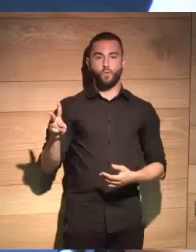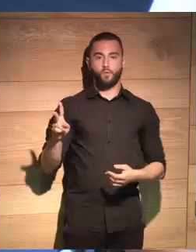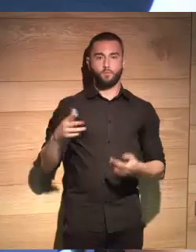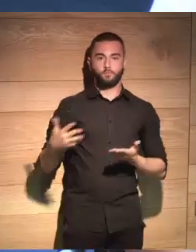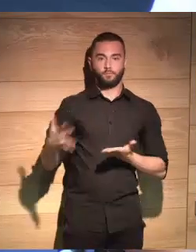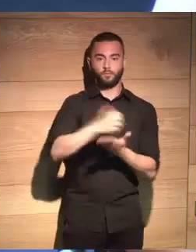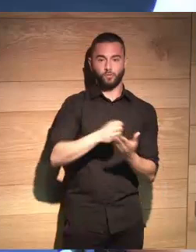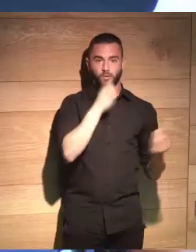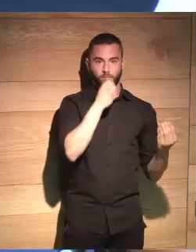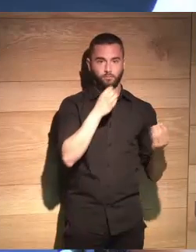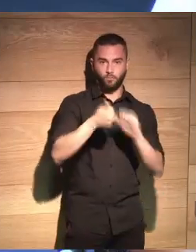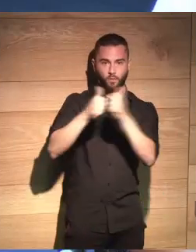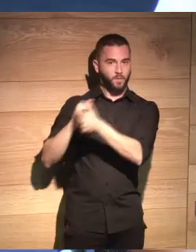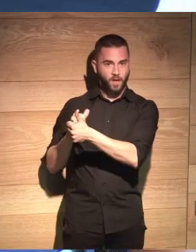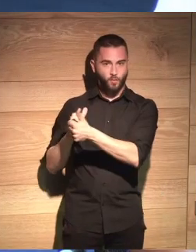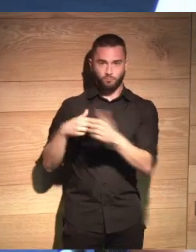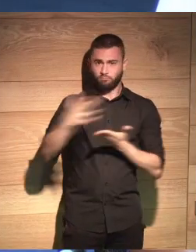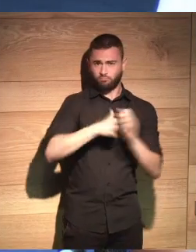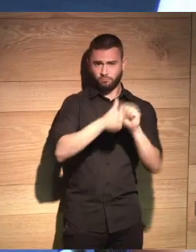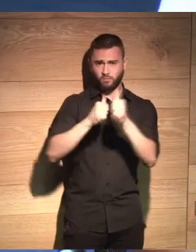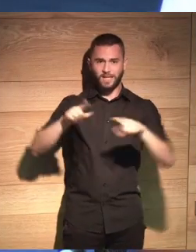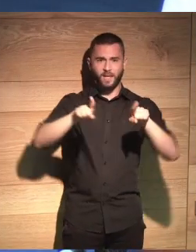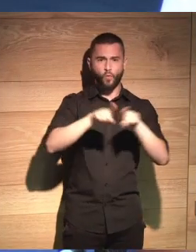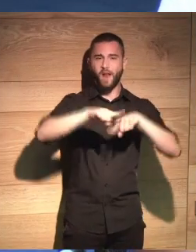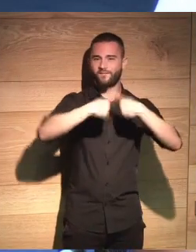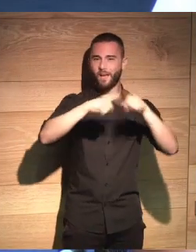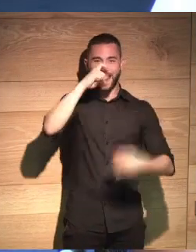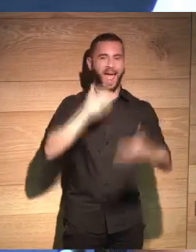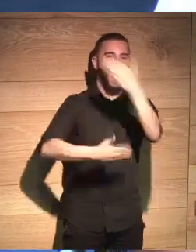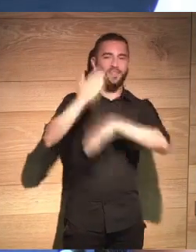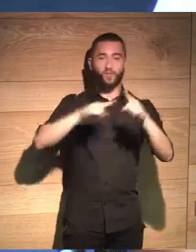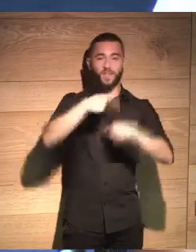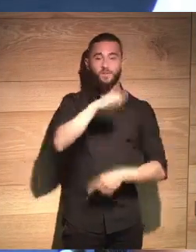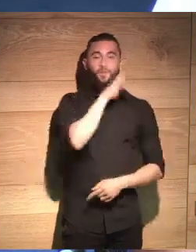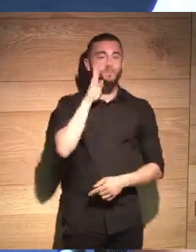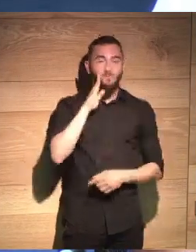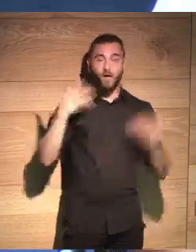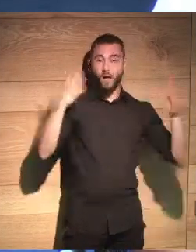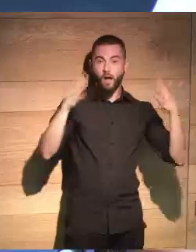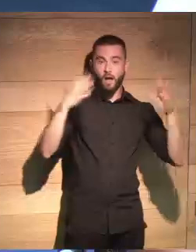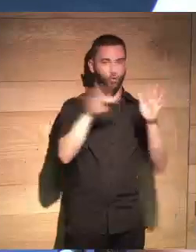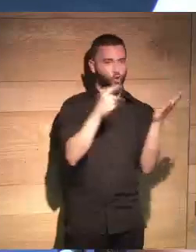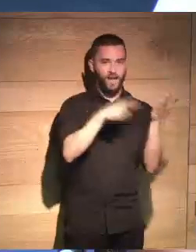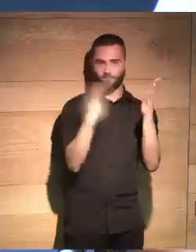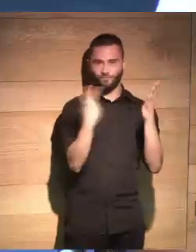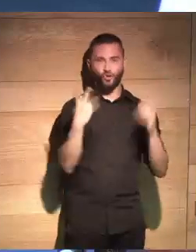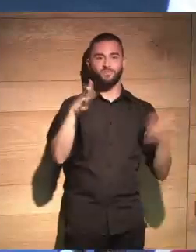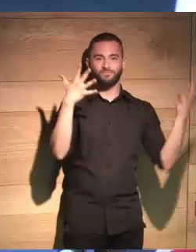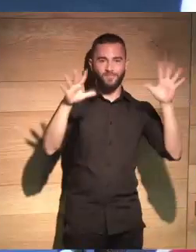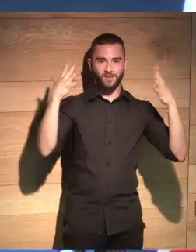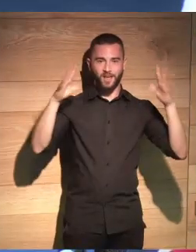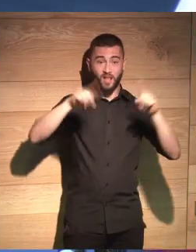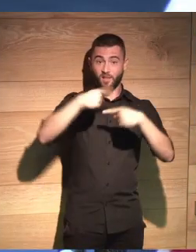y todos los imitamos. Todos lo imitamos como una familia antigua y luego mamá aplaudió con ambas manos y los aplausos